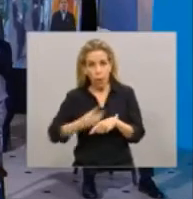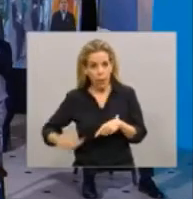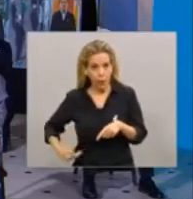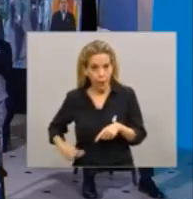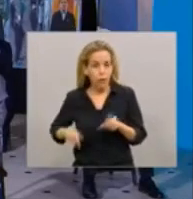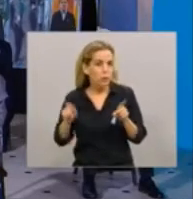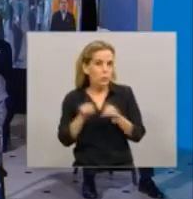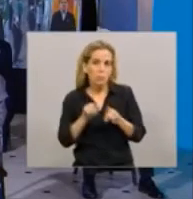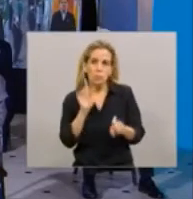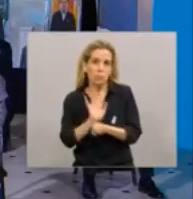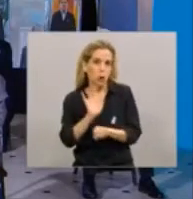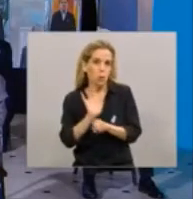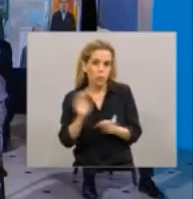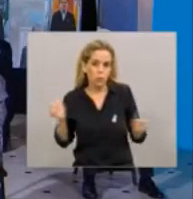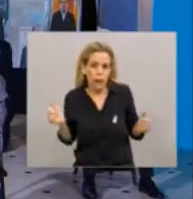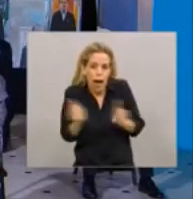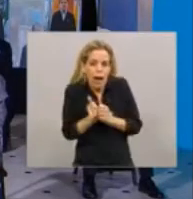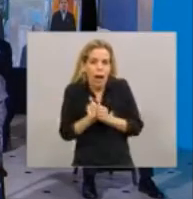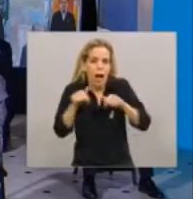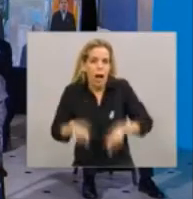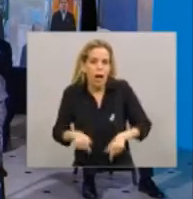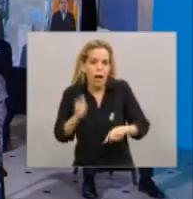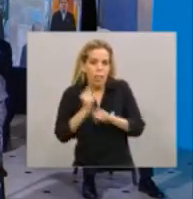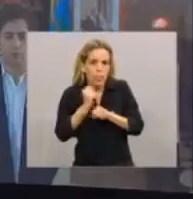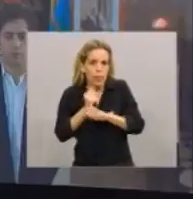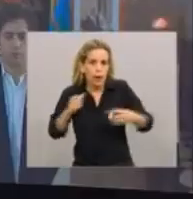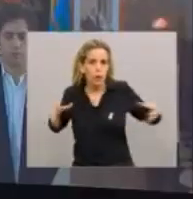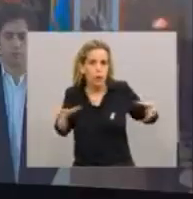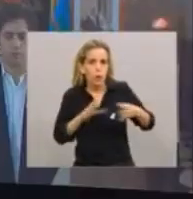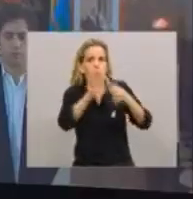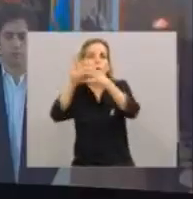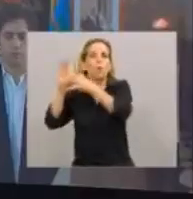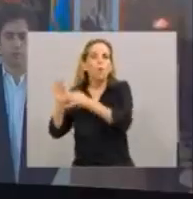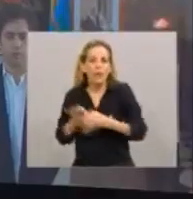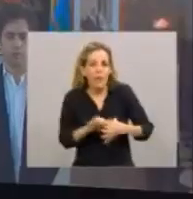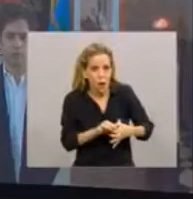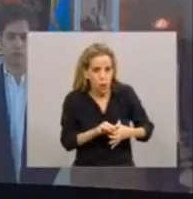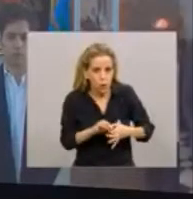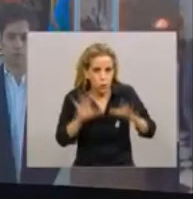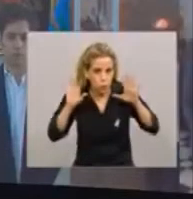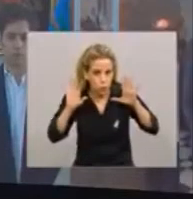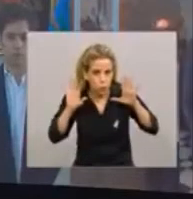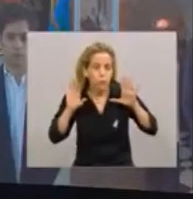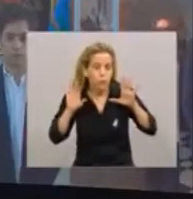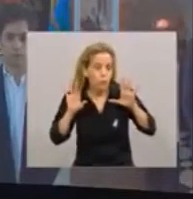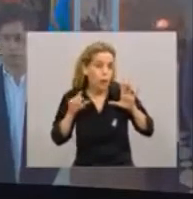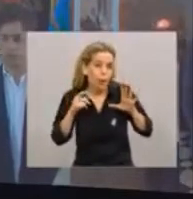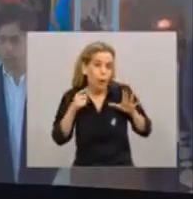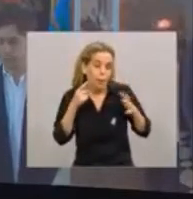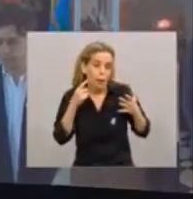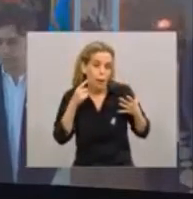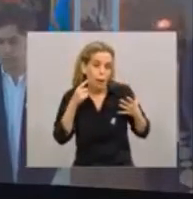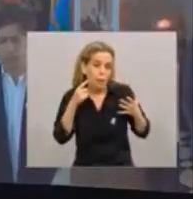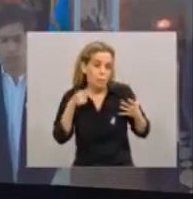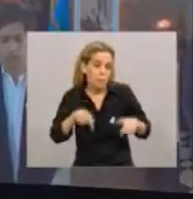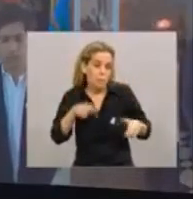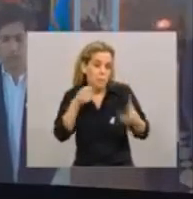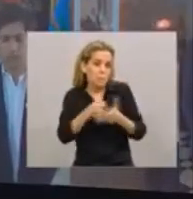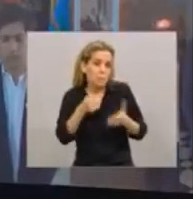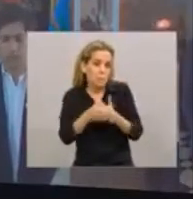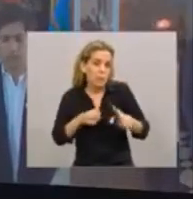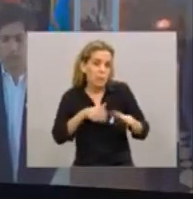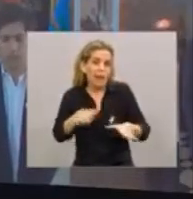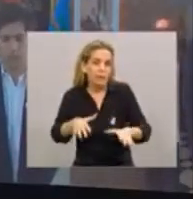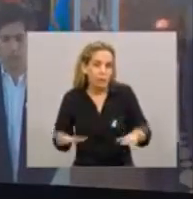hoy junto a mí unidos y trabajando para enfrentar lo que nos toca vivir simplemente y quiero